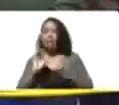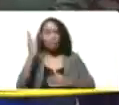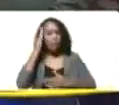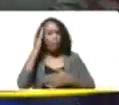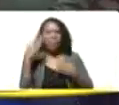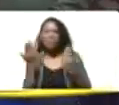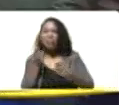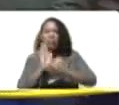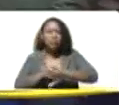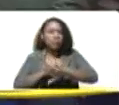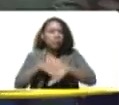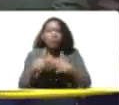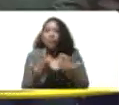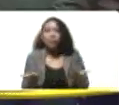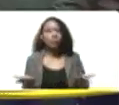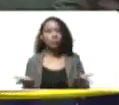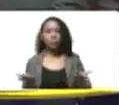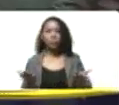pasaba.